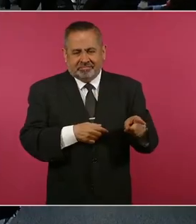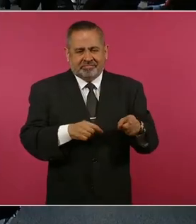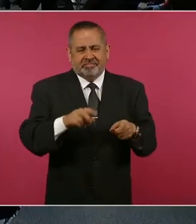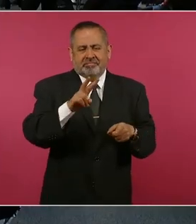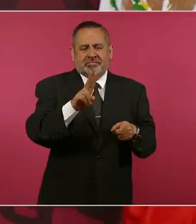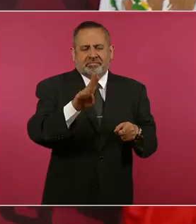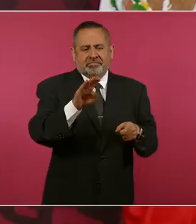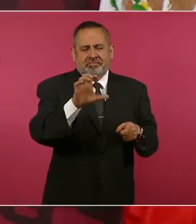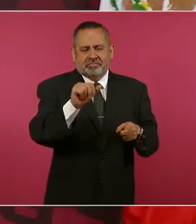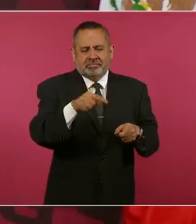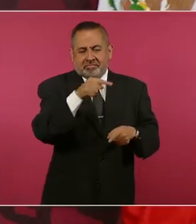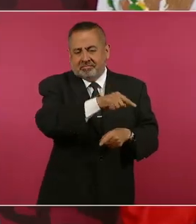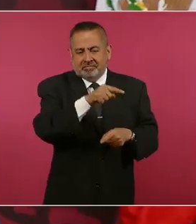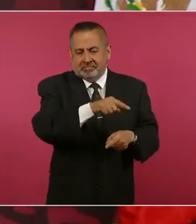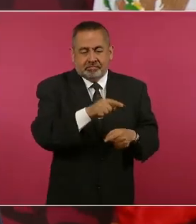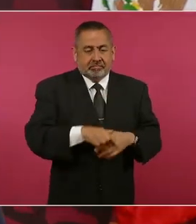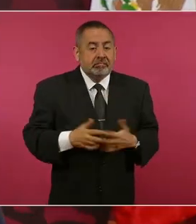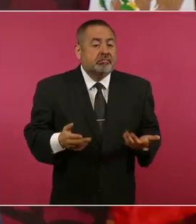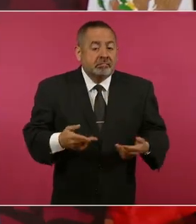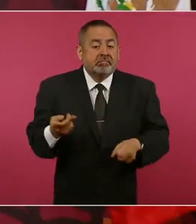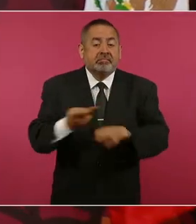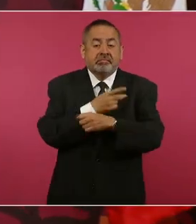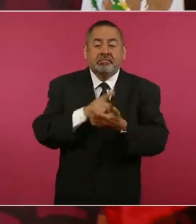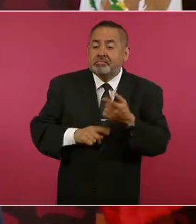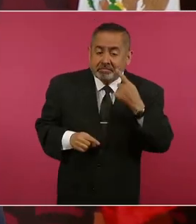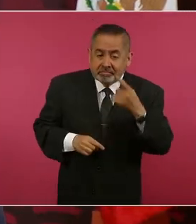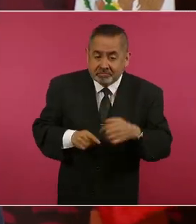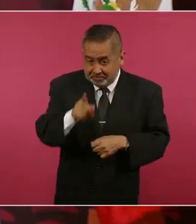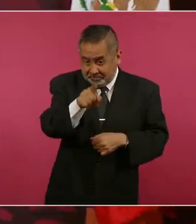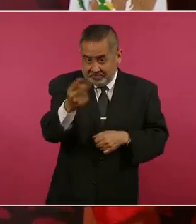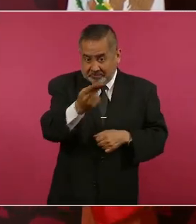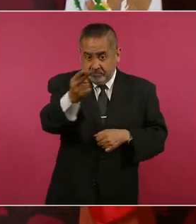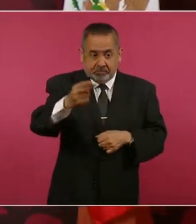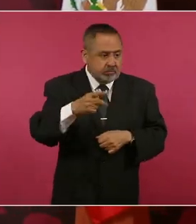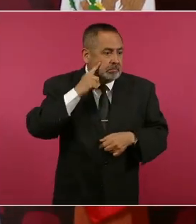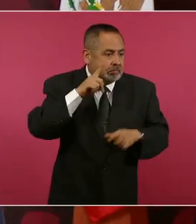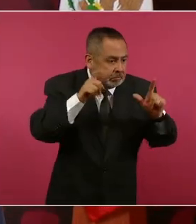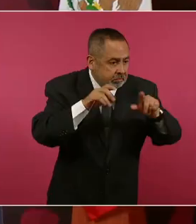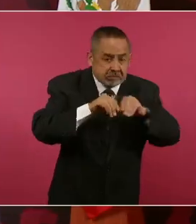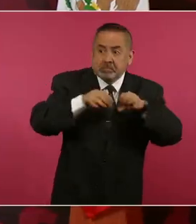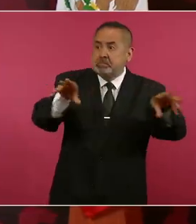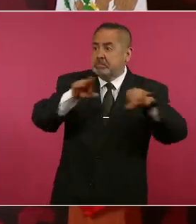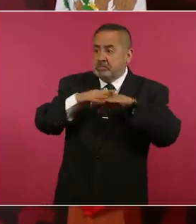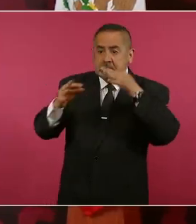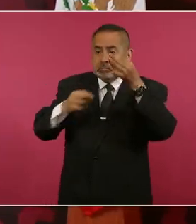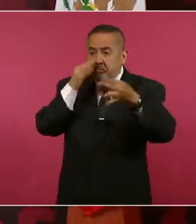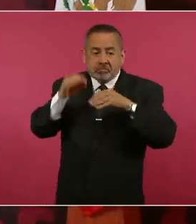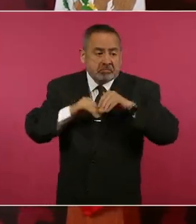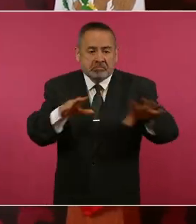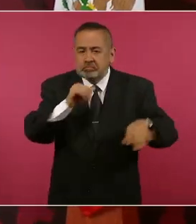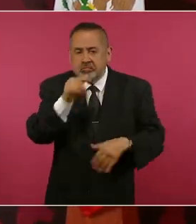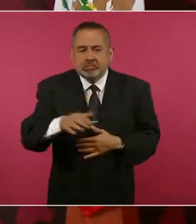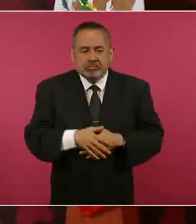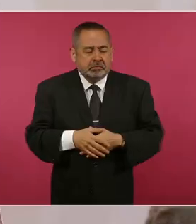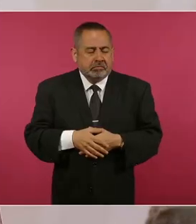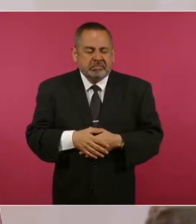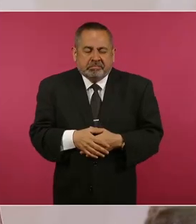Vulcan, y esto no lo veían ustedes, ni los ambientalistas, ni